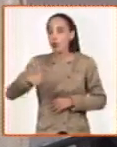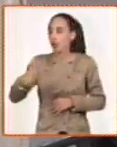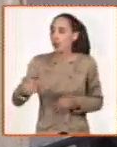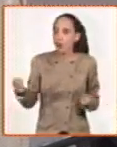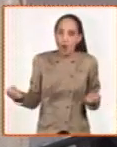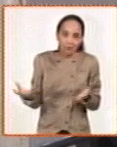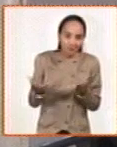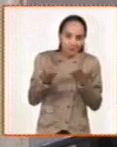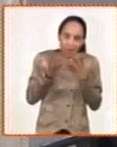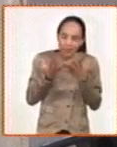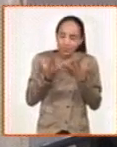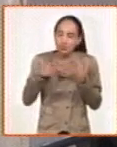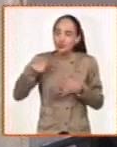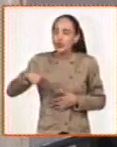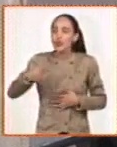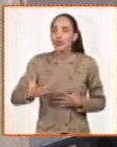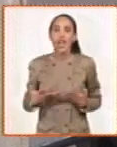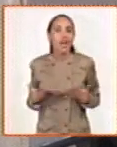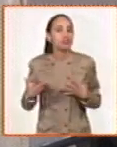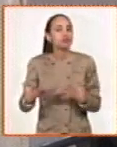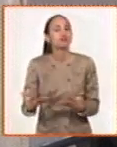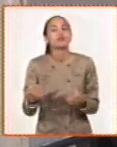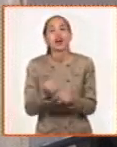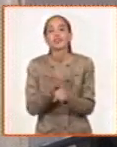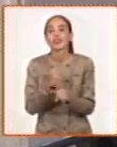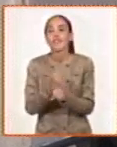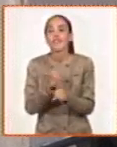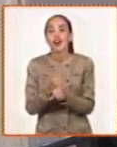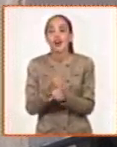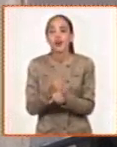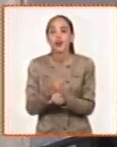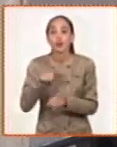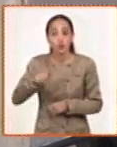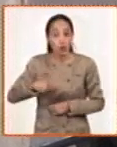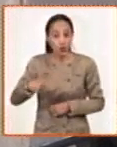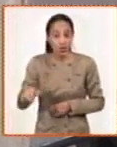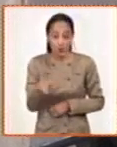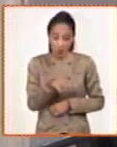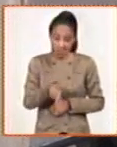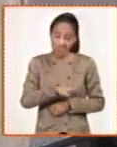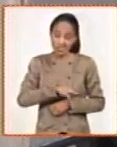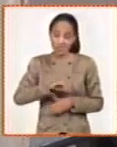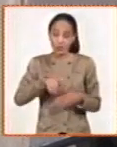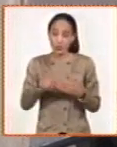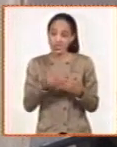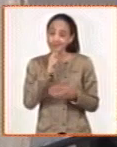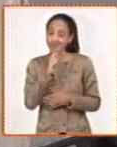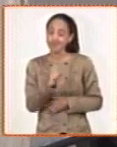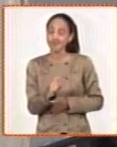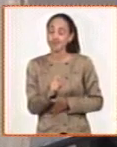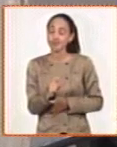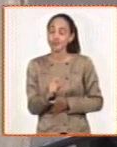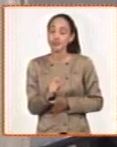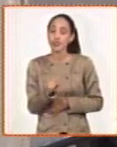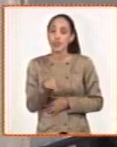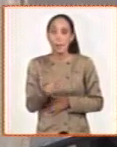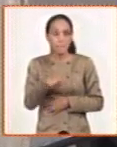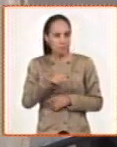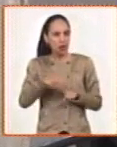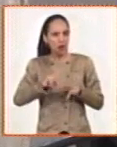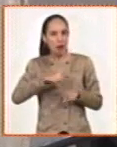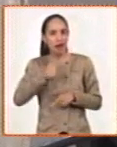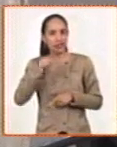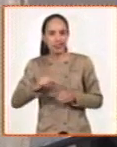días se entrega, que todos los días, como en estos que han sido muy difíciles, se han entregado con